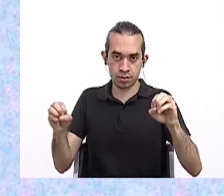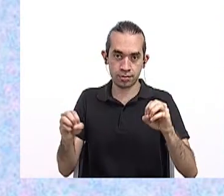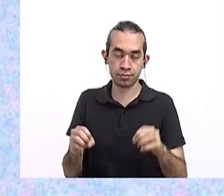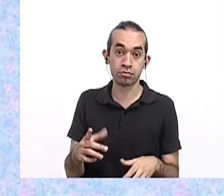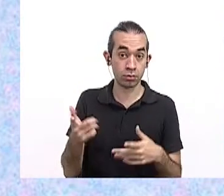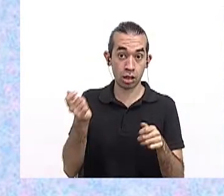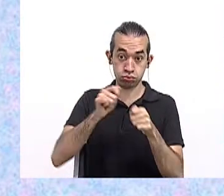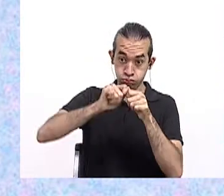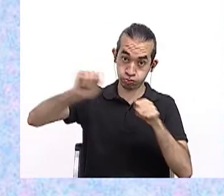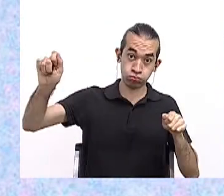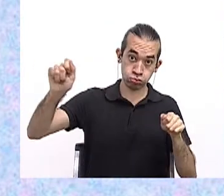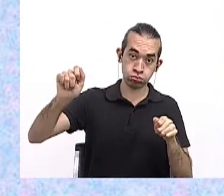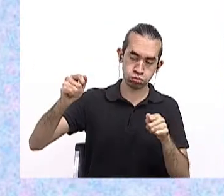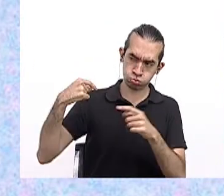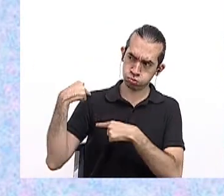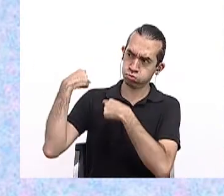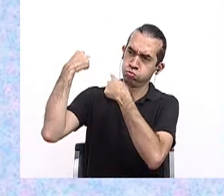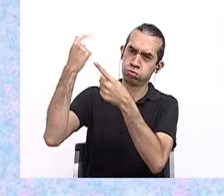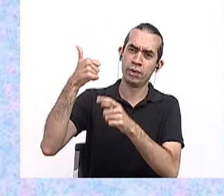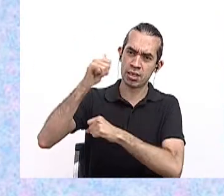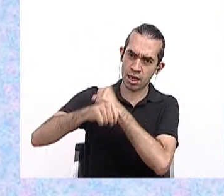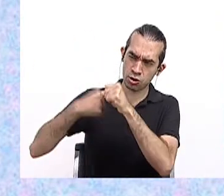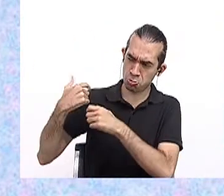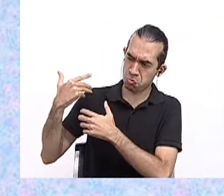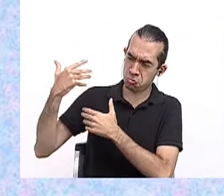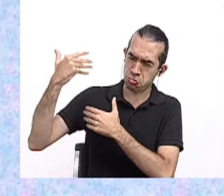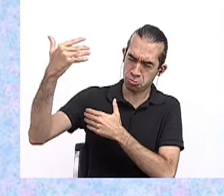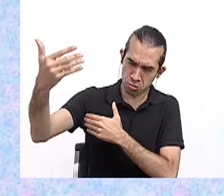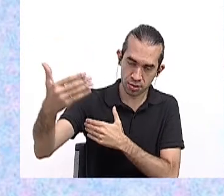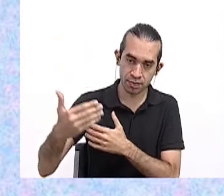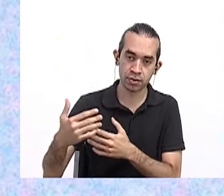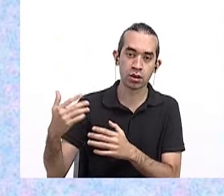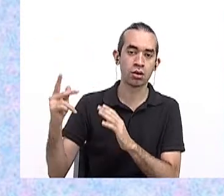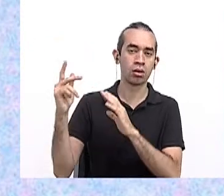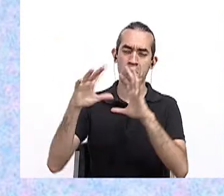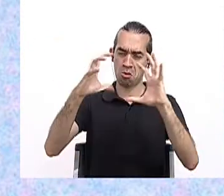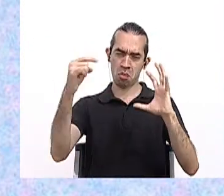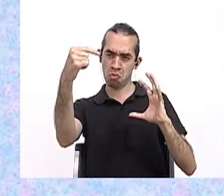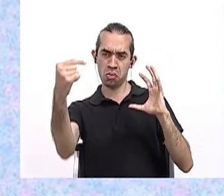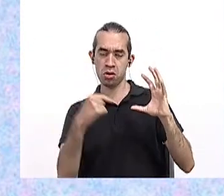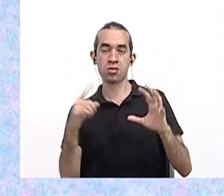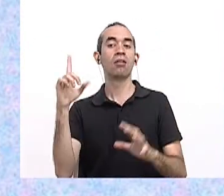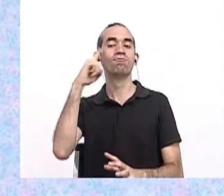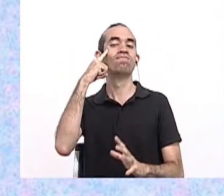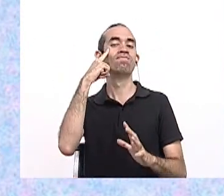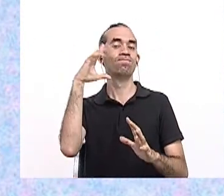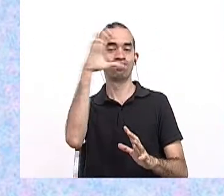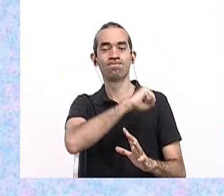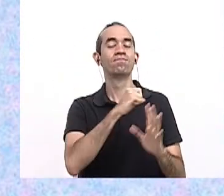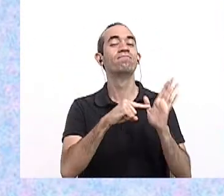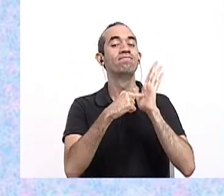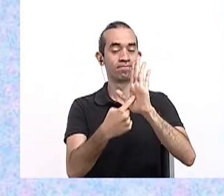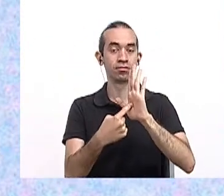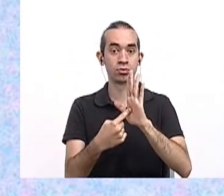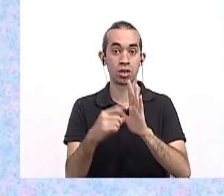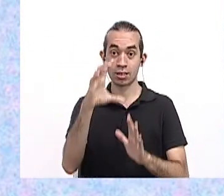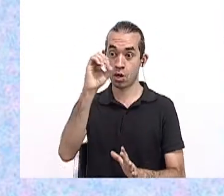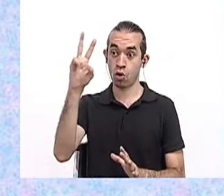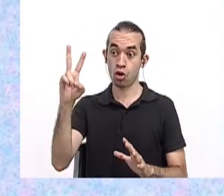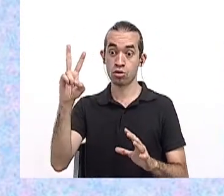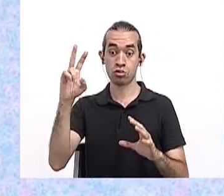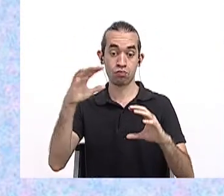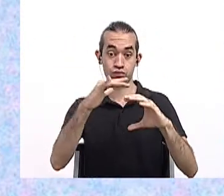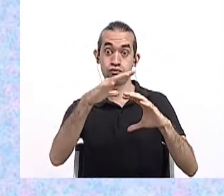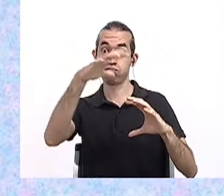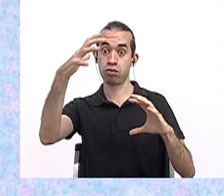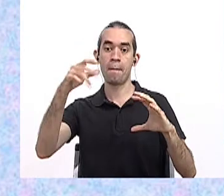realizada durante varias décadas en otras partes del mundo han demostrado que al aumentar el dióxido de carbono a la atmósfera el ph